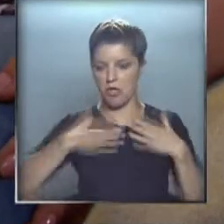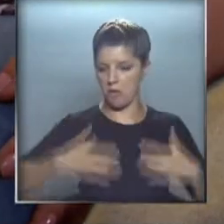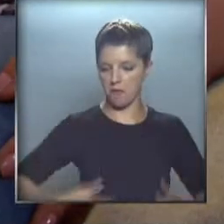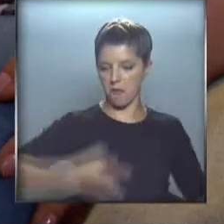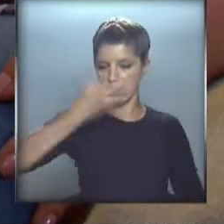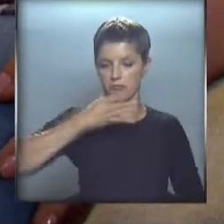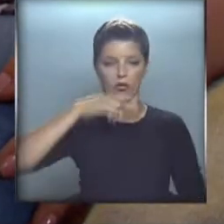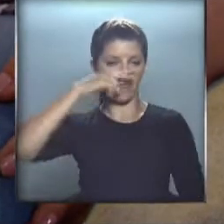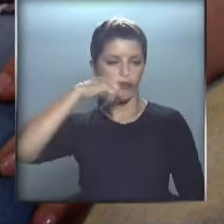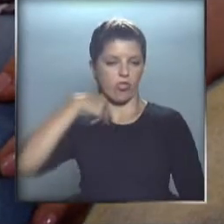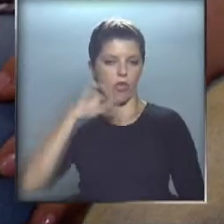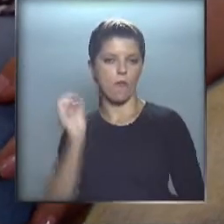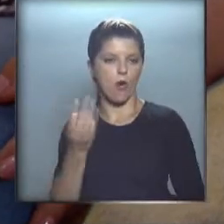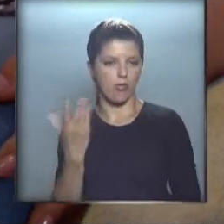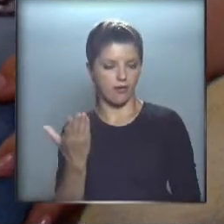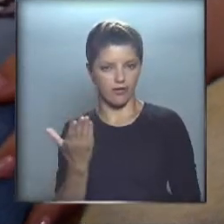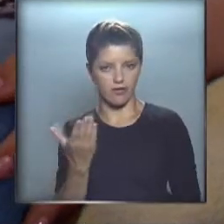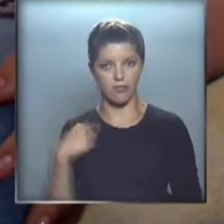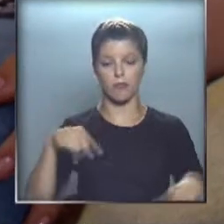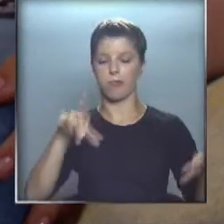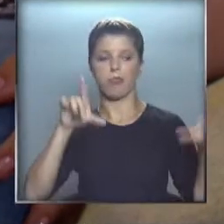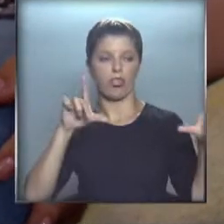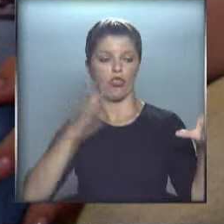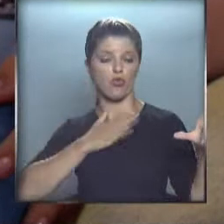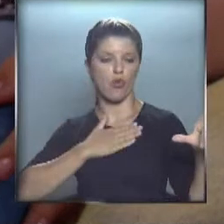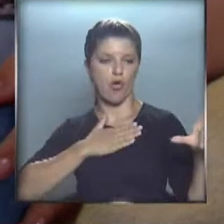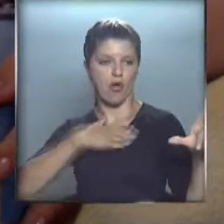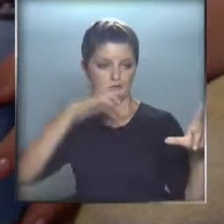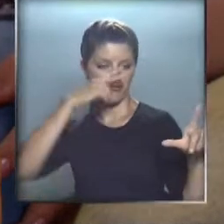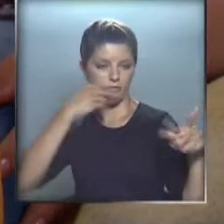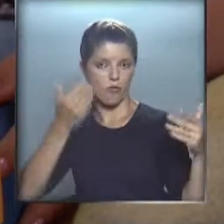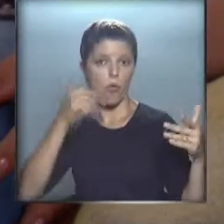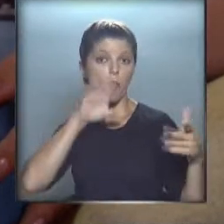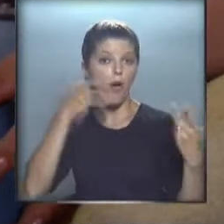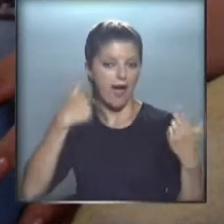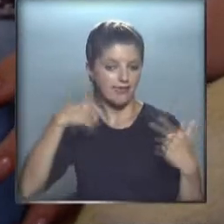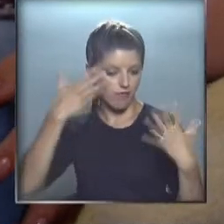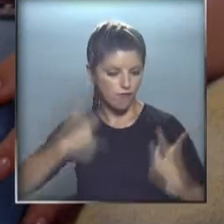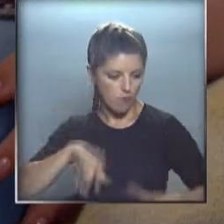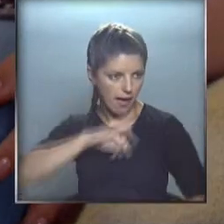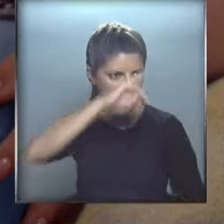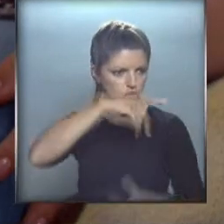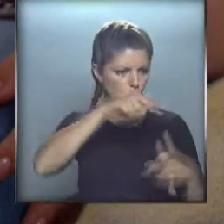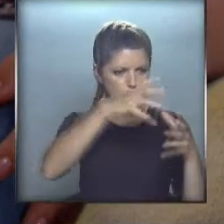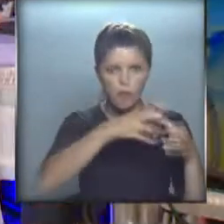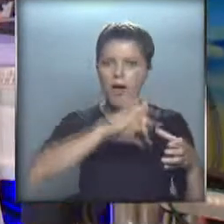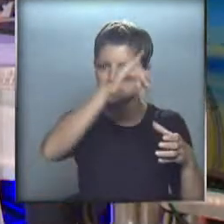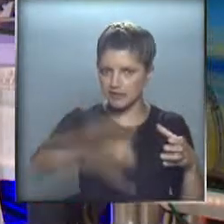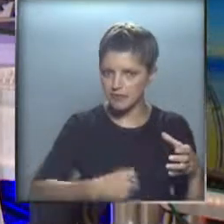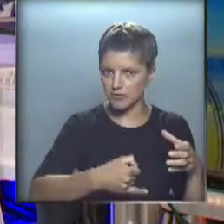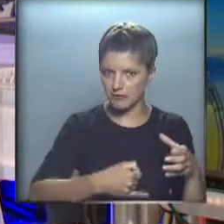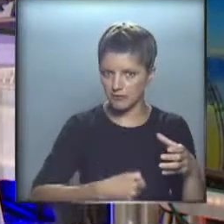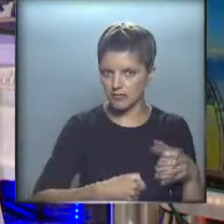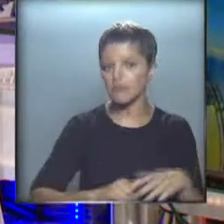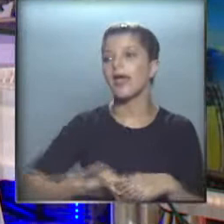por la moda. Para decir, bueno, por ahí así me aceptan mejor. La moda, la tendencia